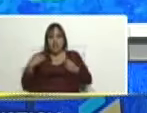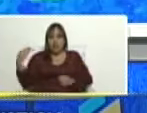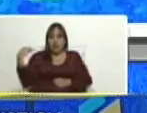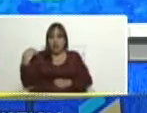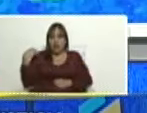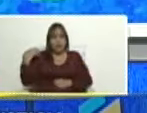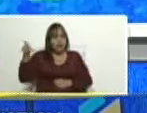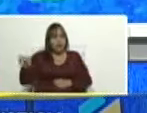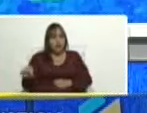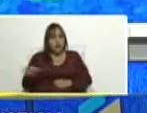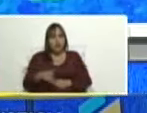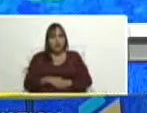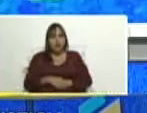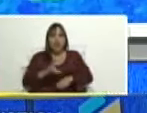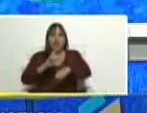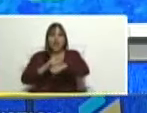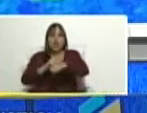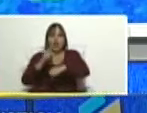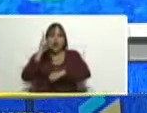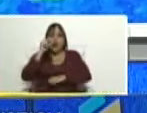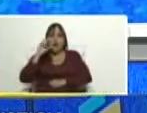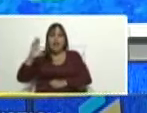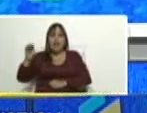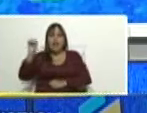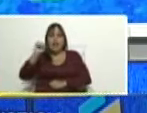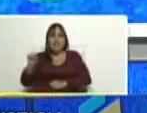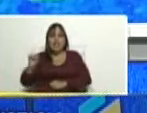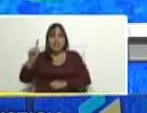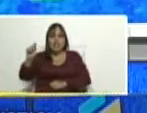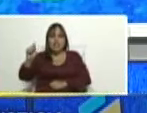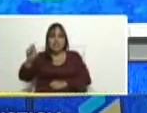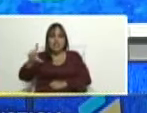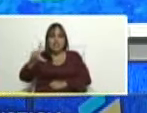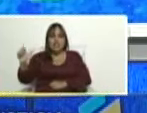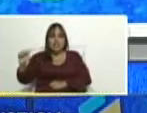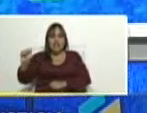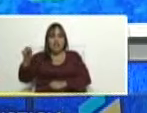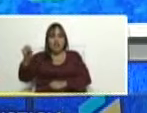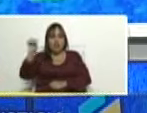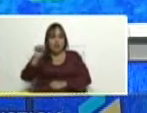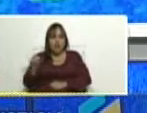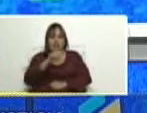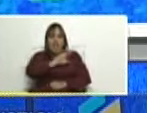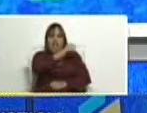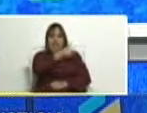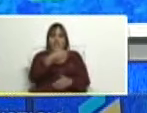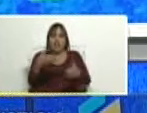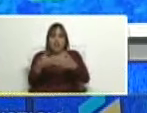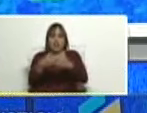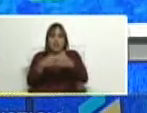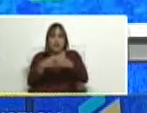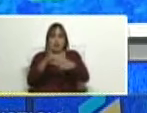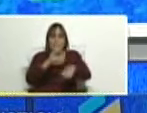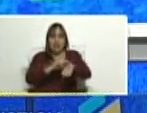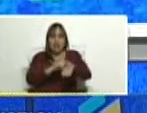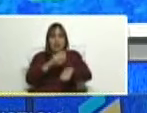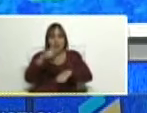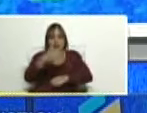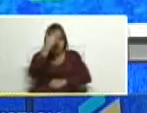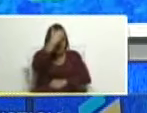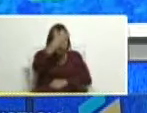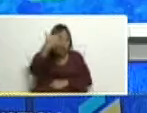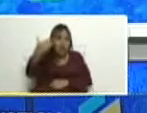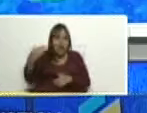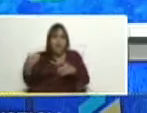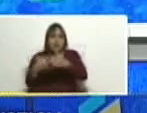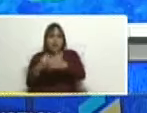cuando el doctor Castellano, jefe del equipo de médicos También le envío un gran saludo a todo el equipo de